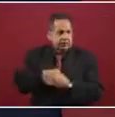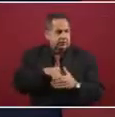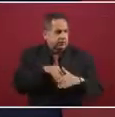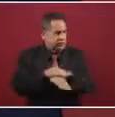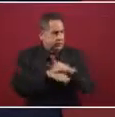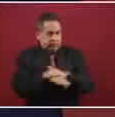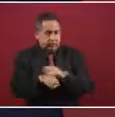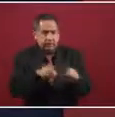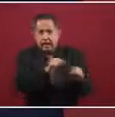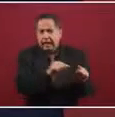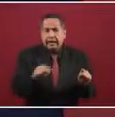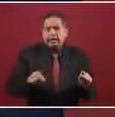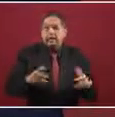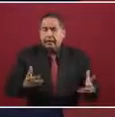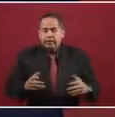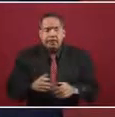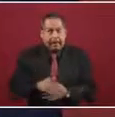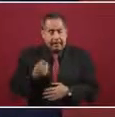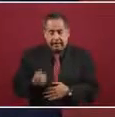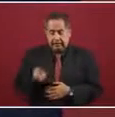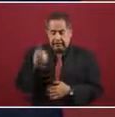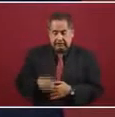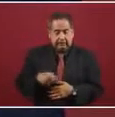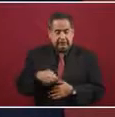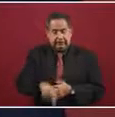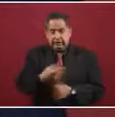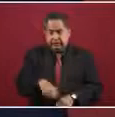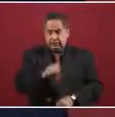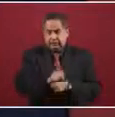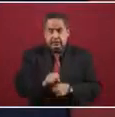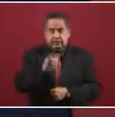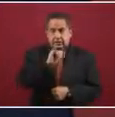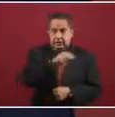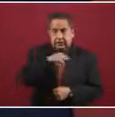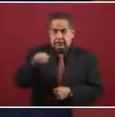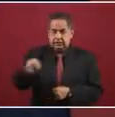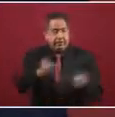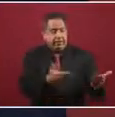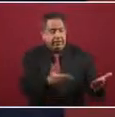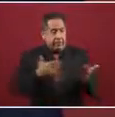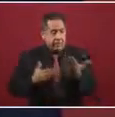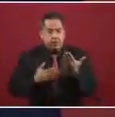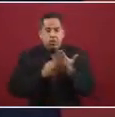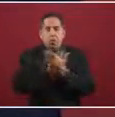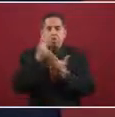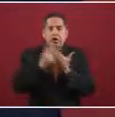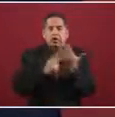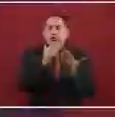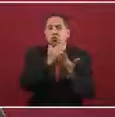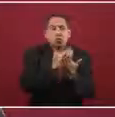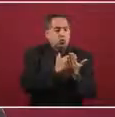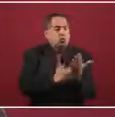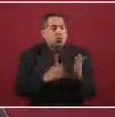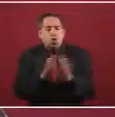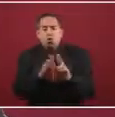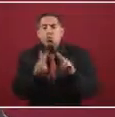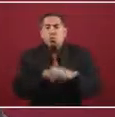se ordenó que esta semana el Instituto Nacional de Migración presente el modelo de estaciones con las que va a